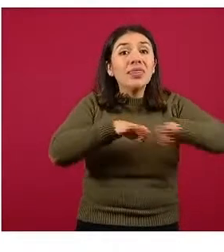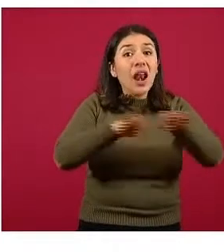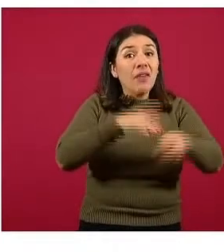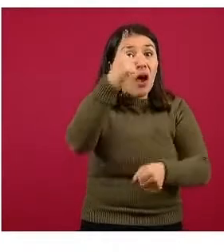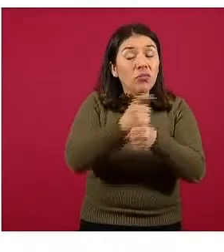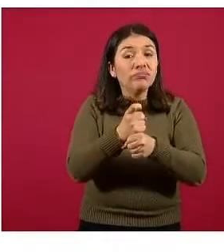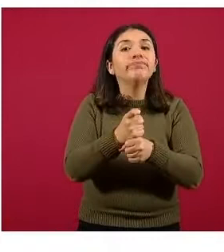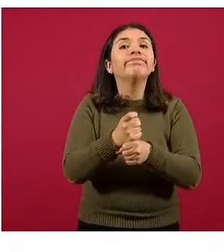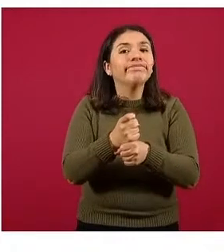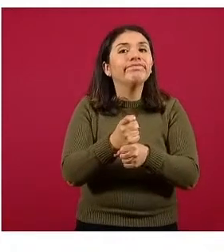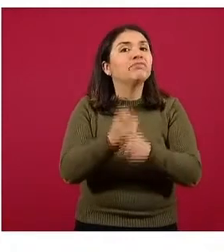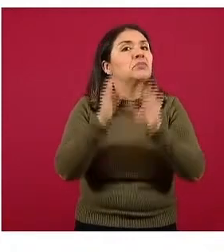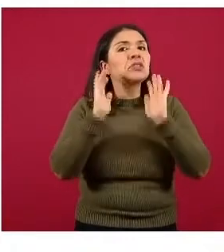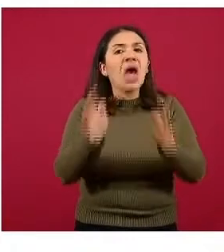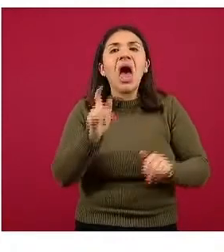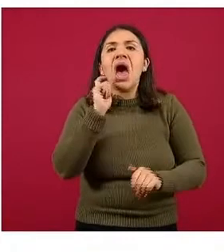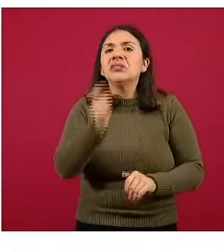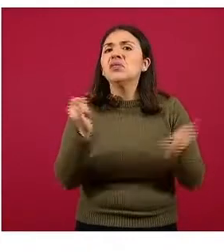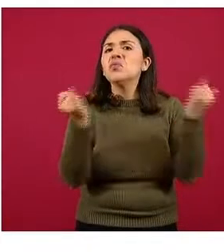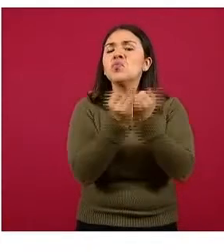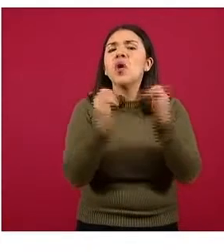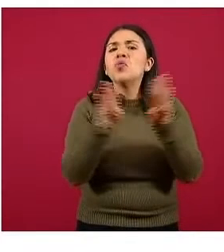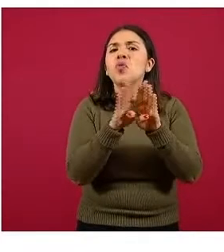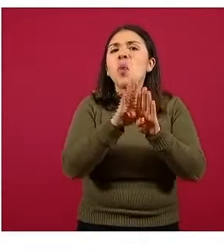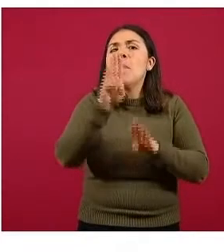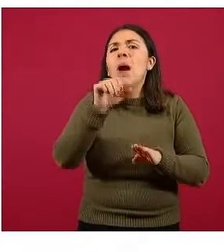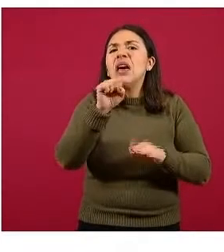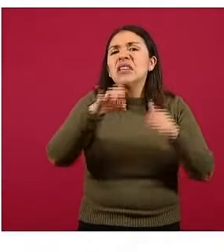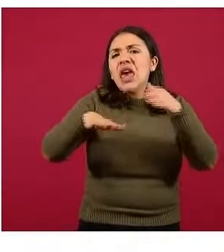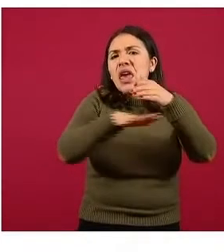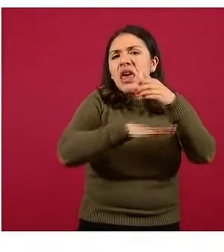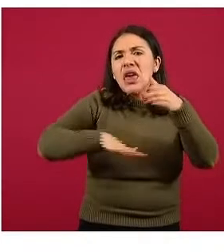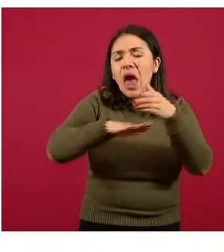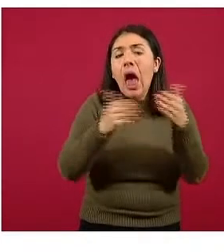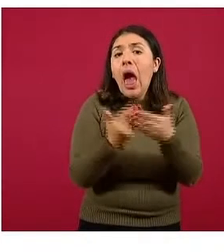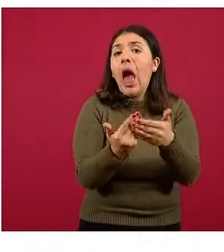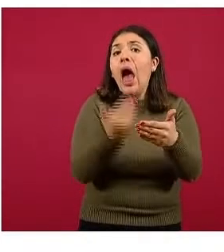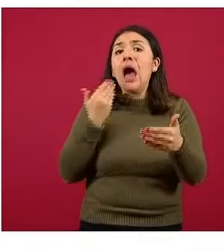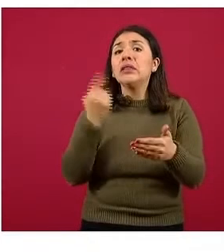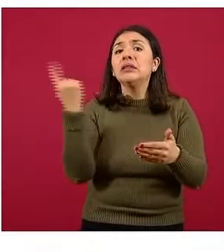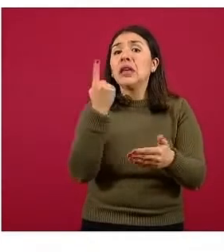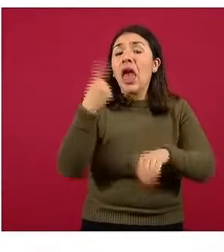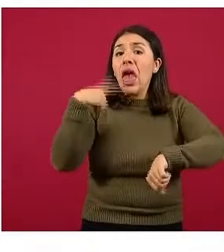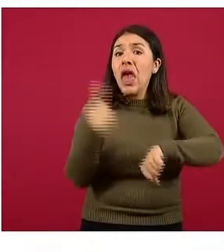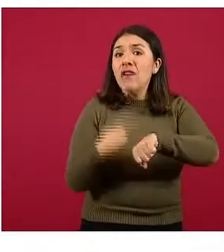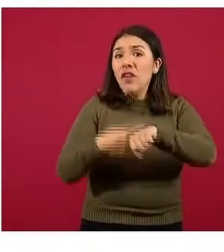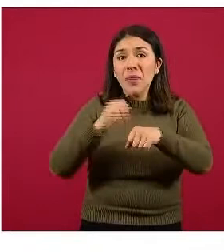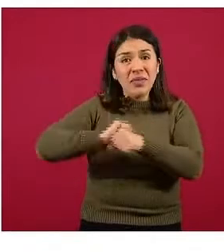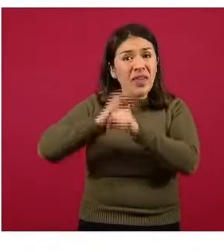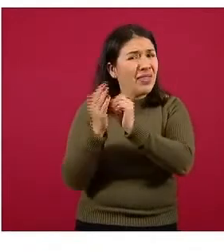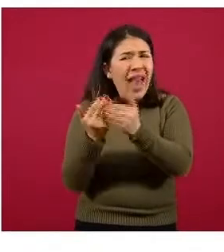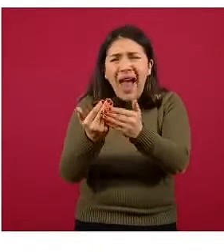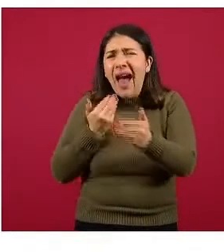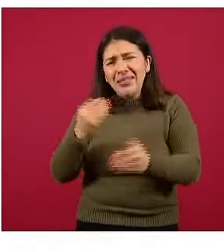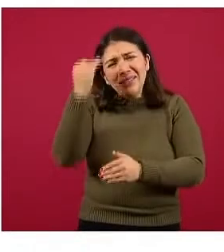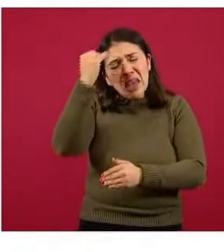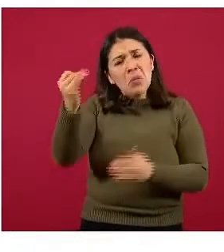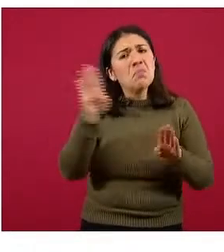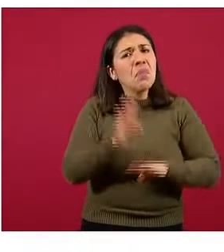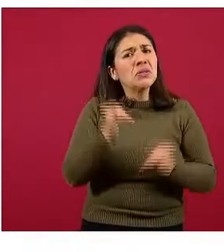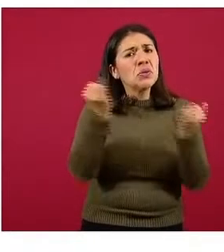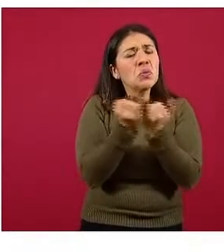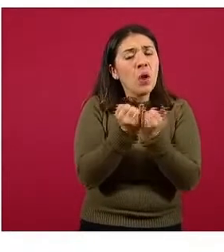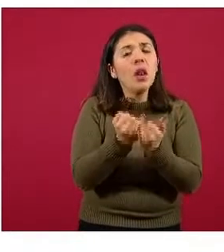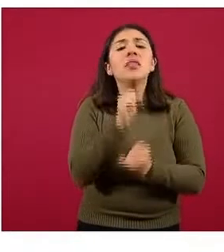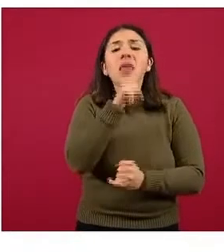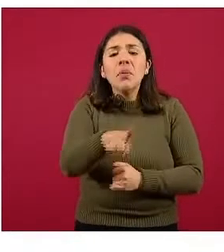ya está como en la línea base antes de que hubiera empezado la epidemia, pero también